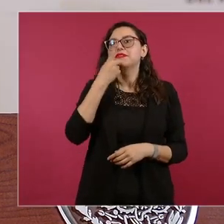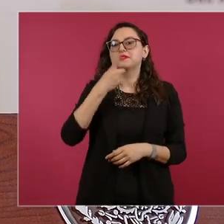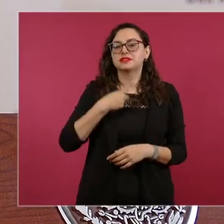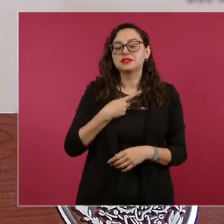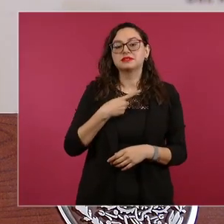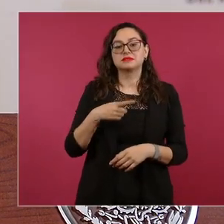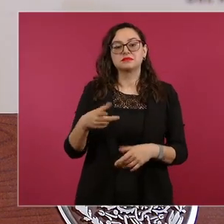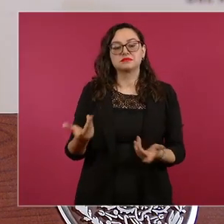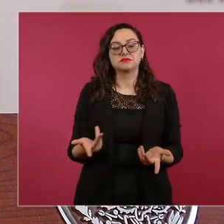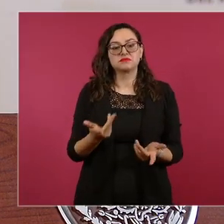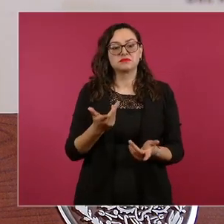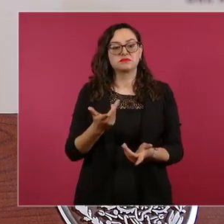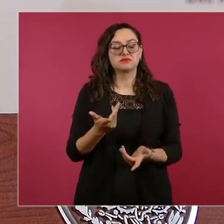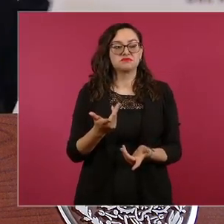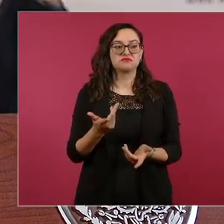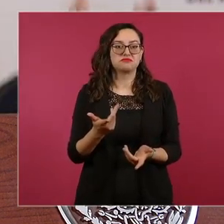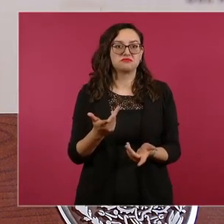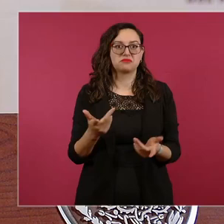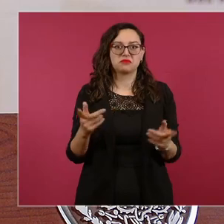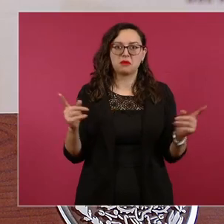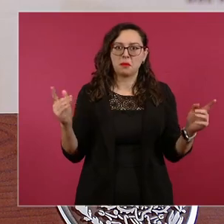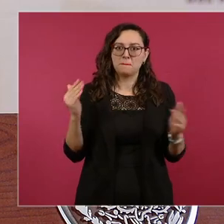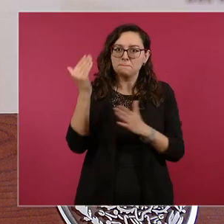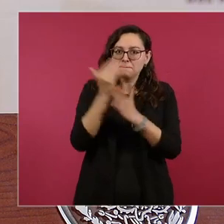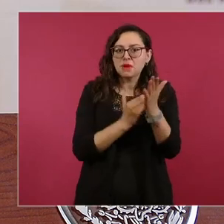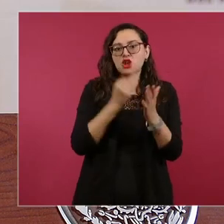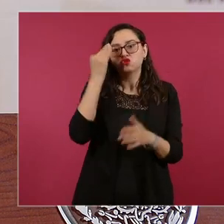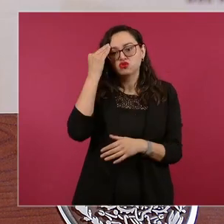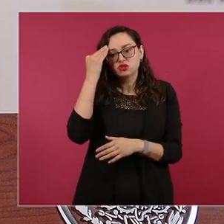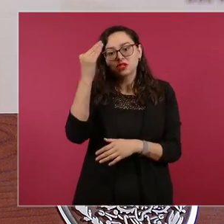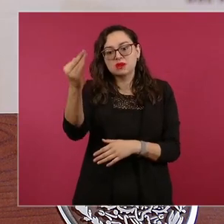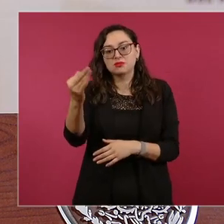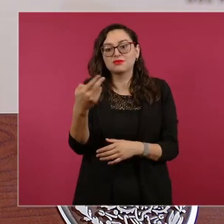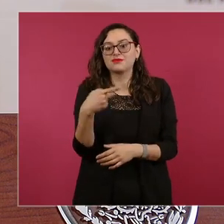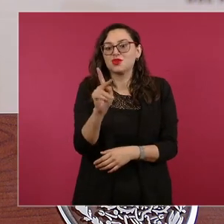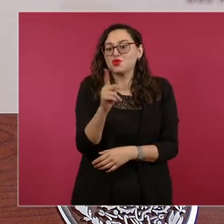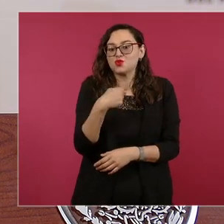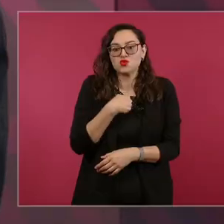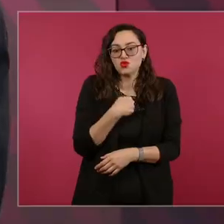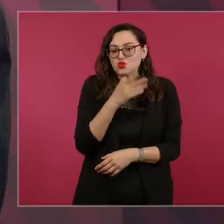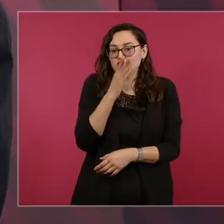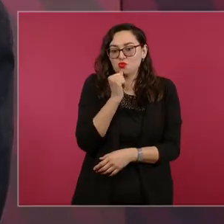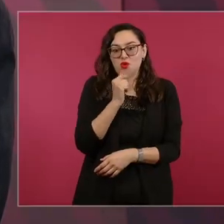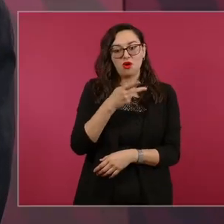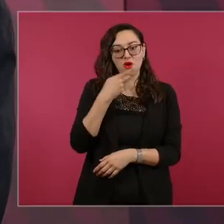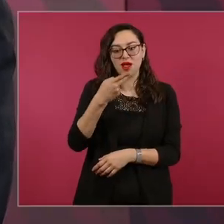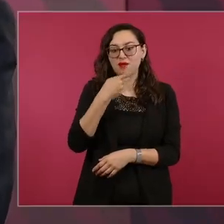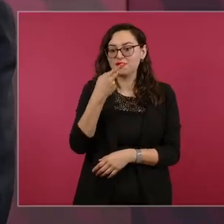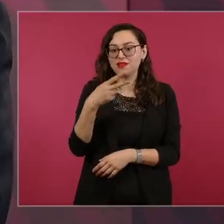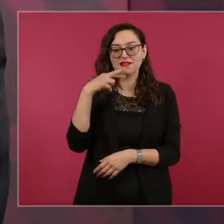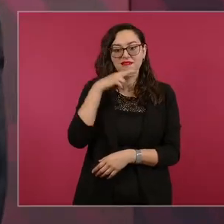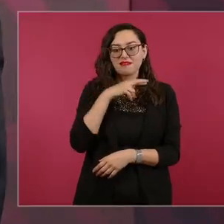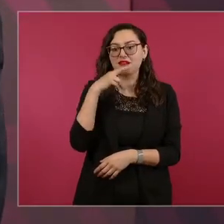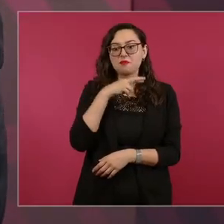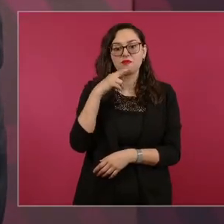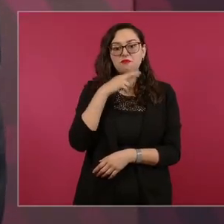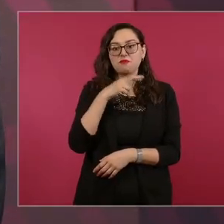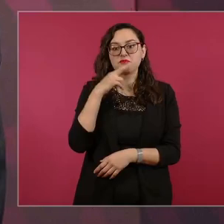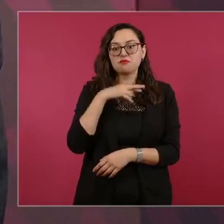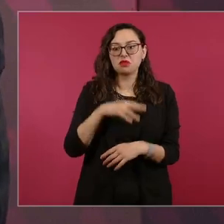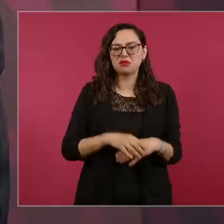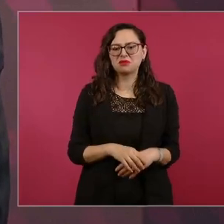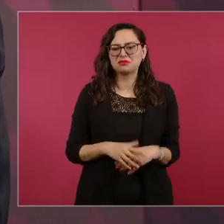pero yo no hablo de corrido y no me gusta nada más estar